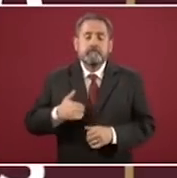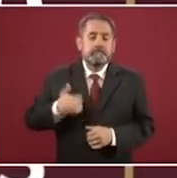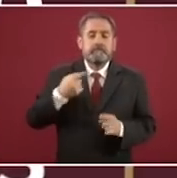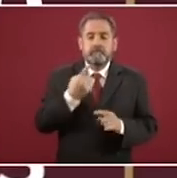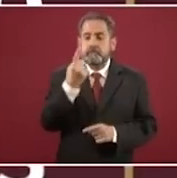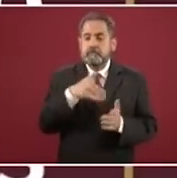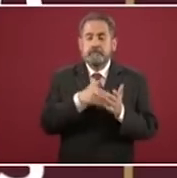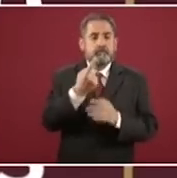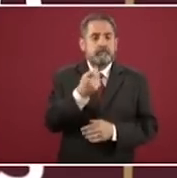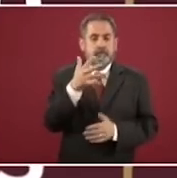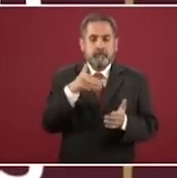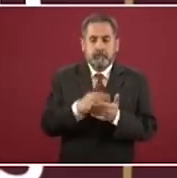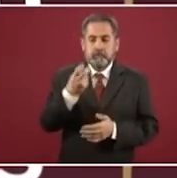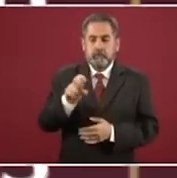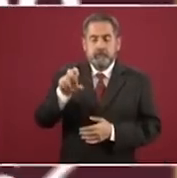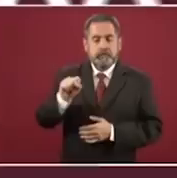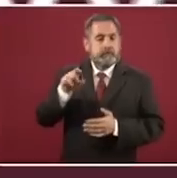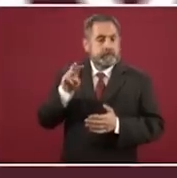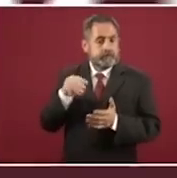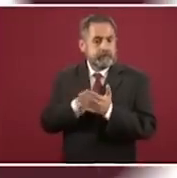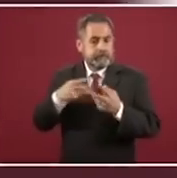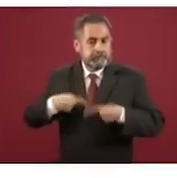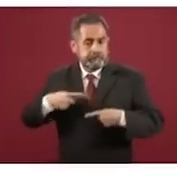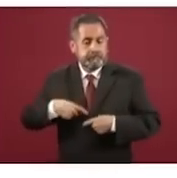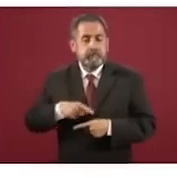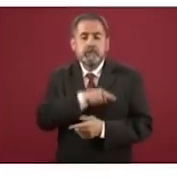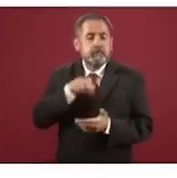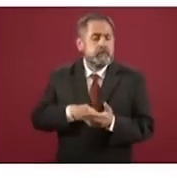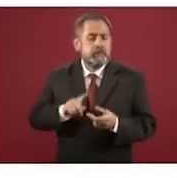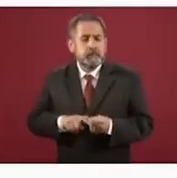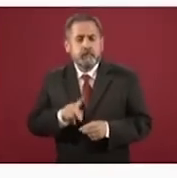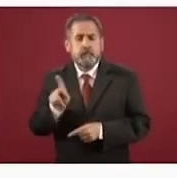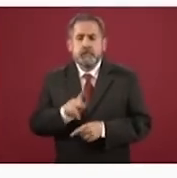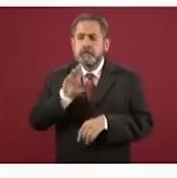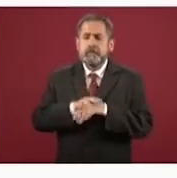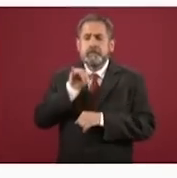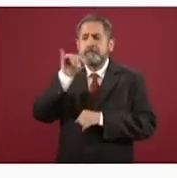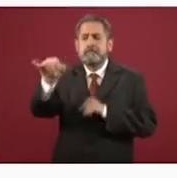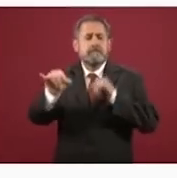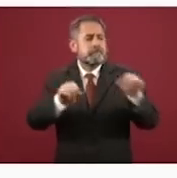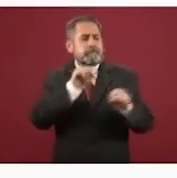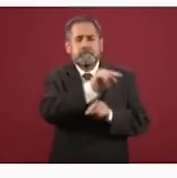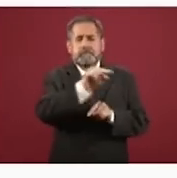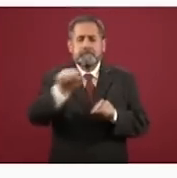1.150.263 estudiantes ubicados en los municipios más pobres del país. De los comités